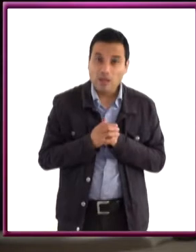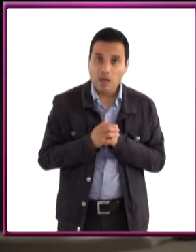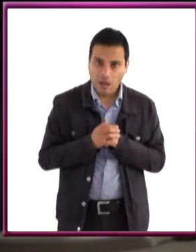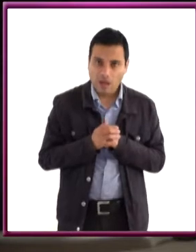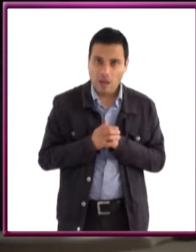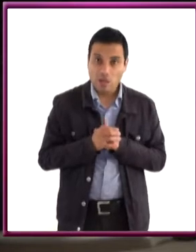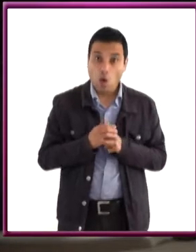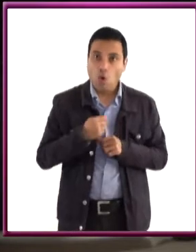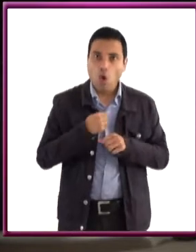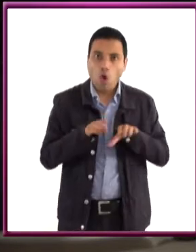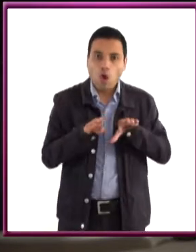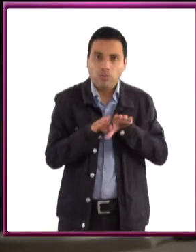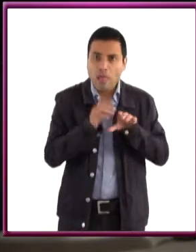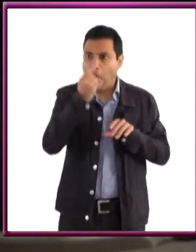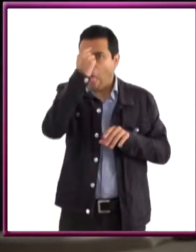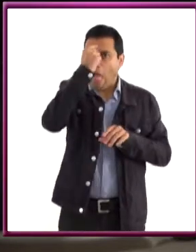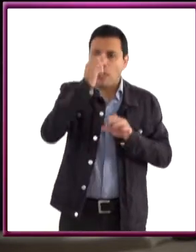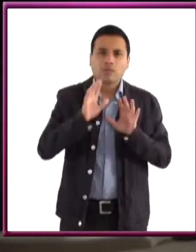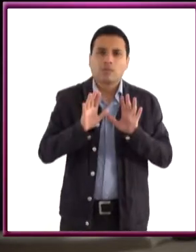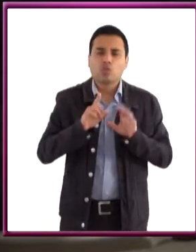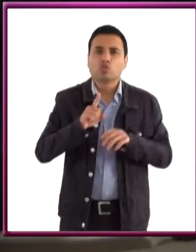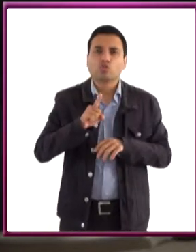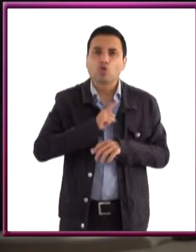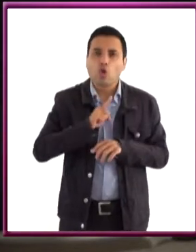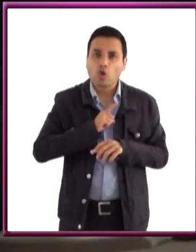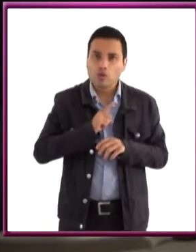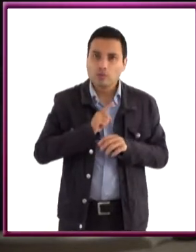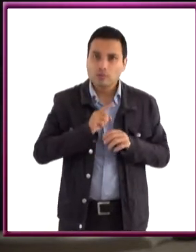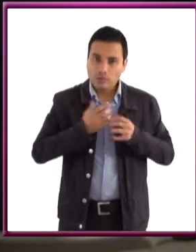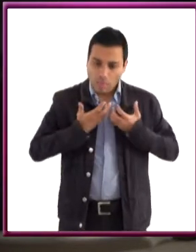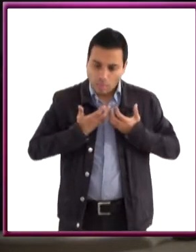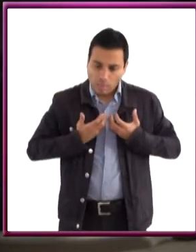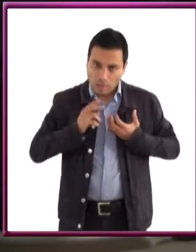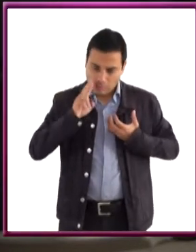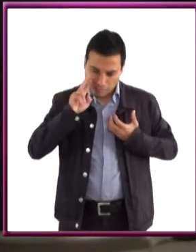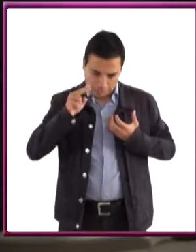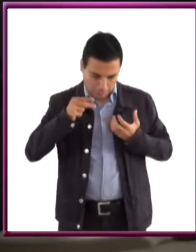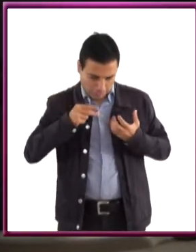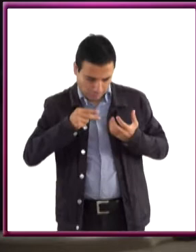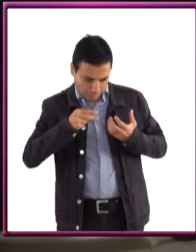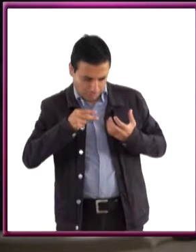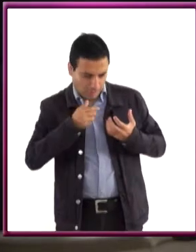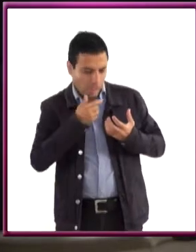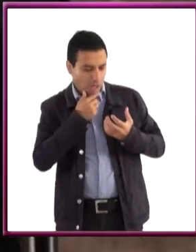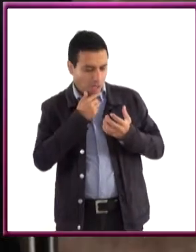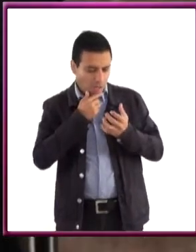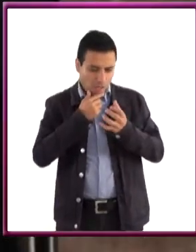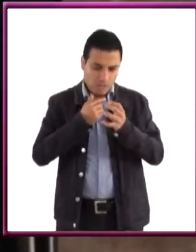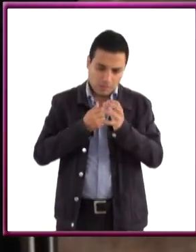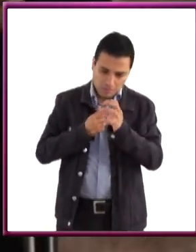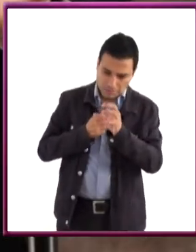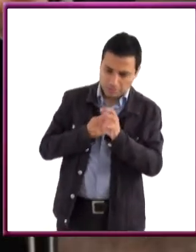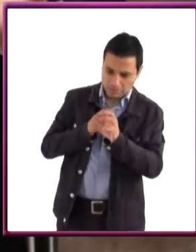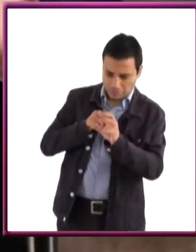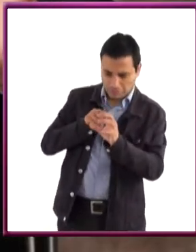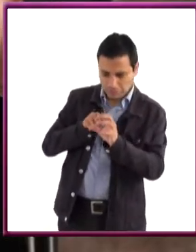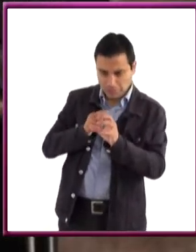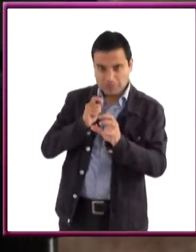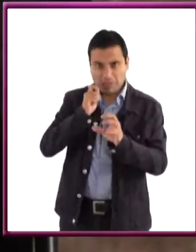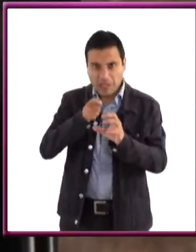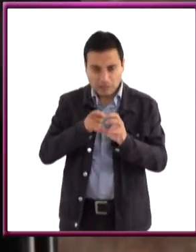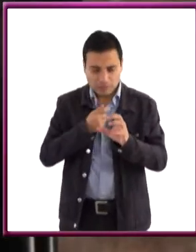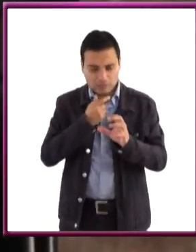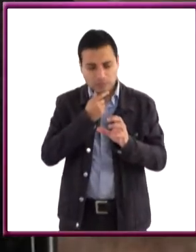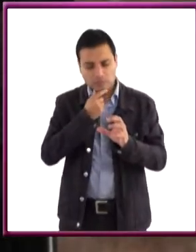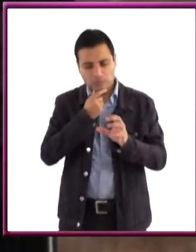Sin engancharte con esa emoción o con ese pensamiento, es solamente mirarlo como si fueras un observador que está mirando esa emoción